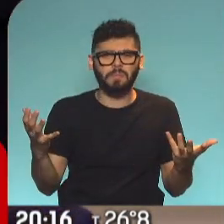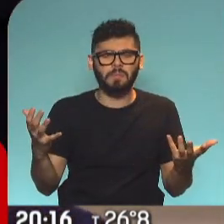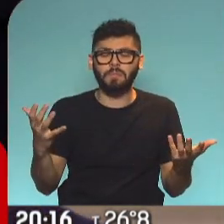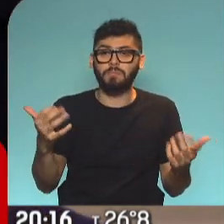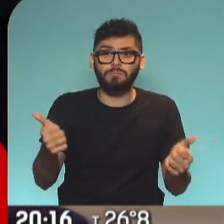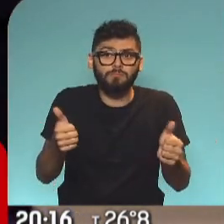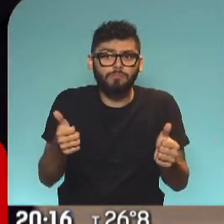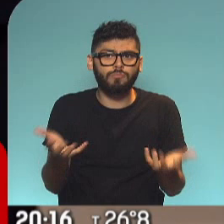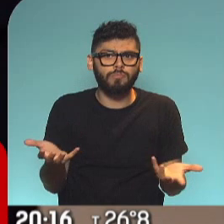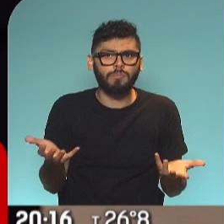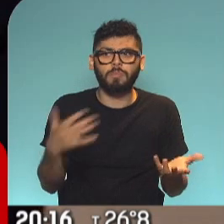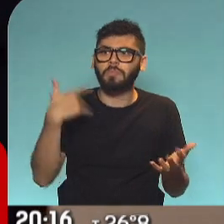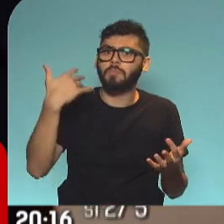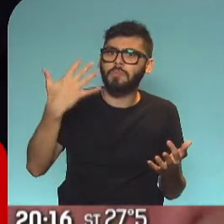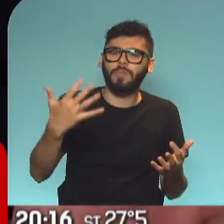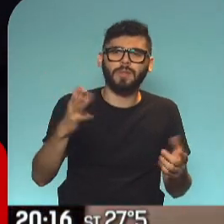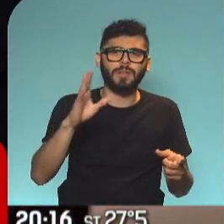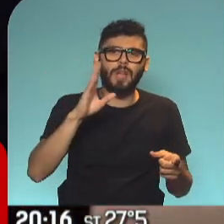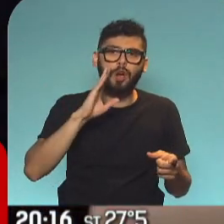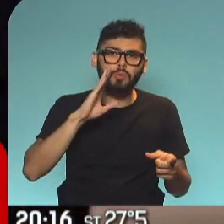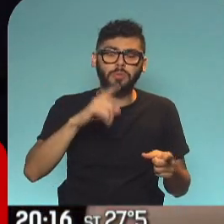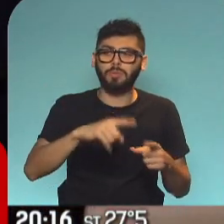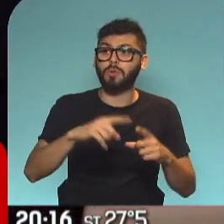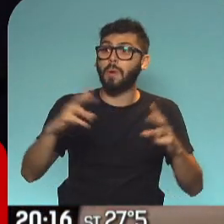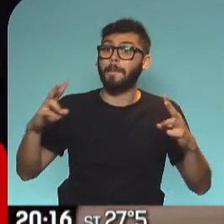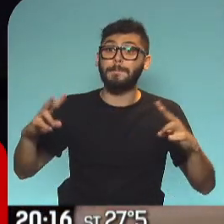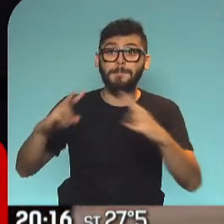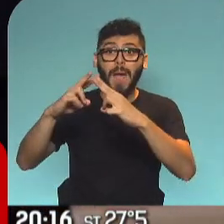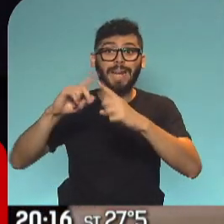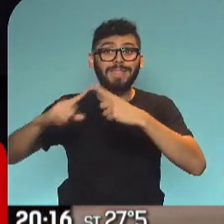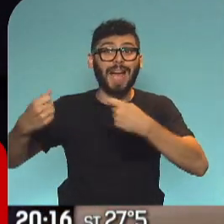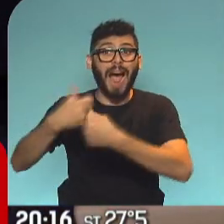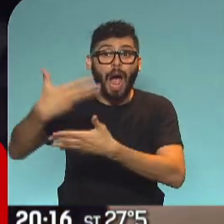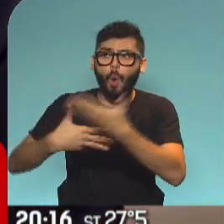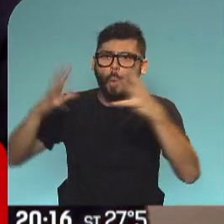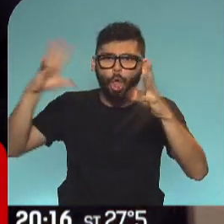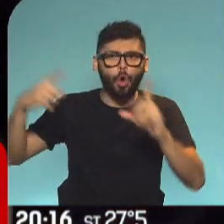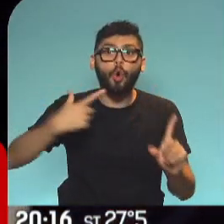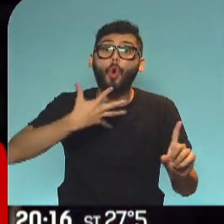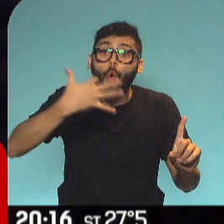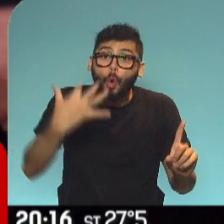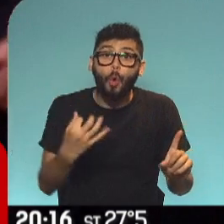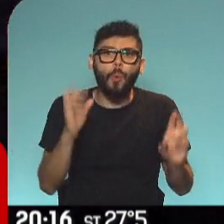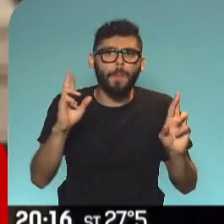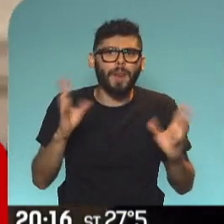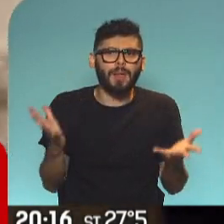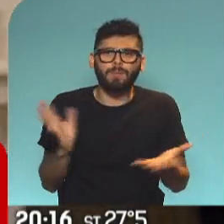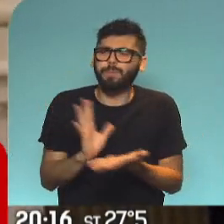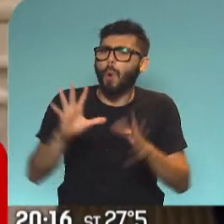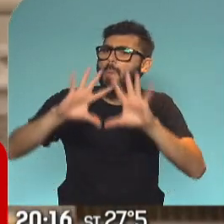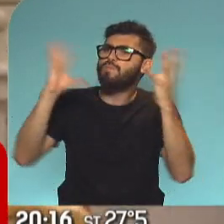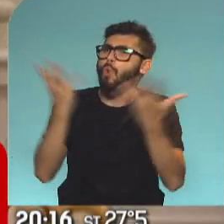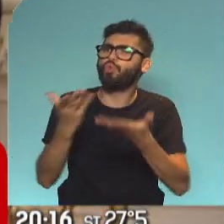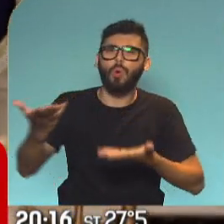después Estados Unidos cumple el Pacto de París, el mundo multilateral.